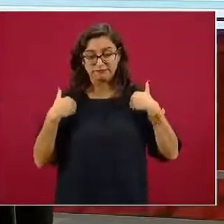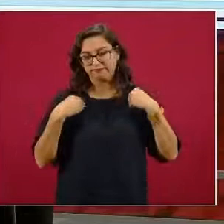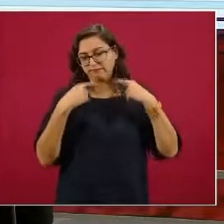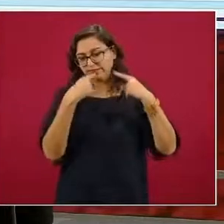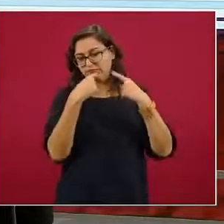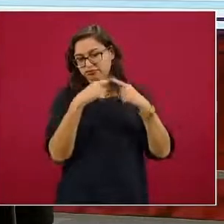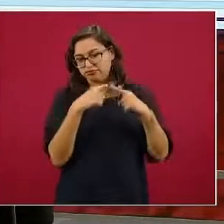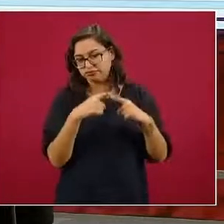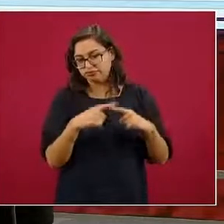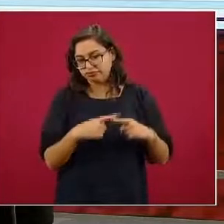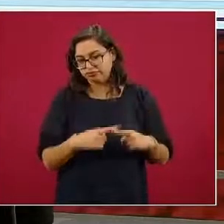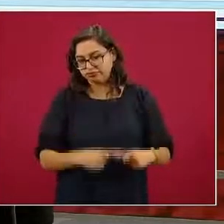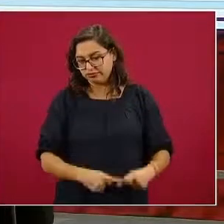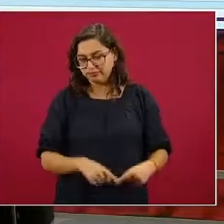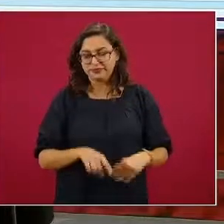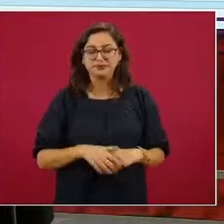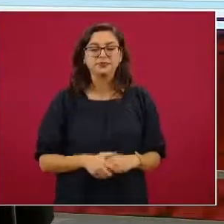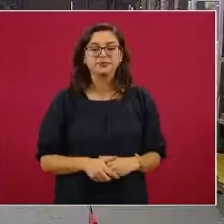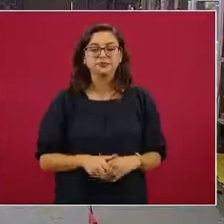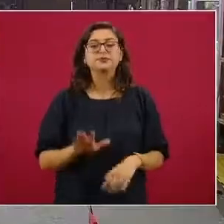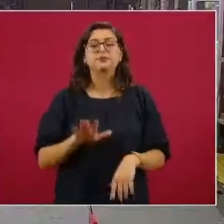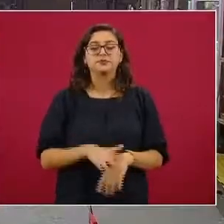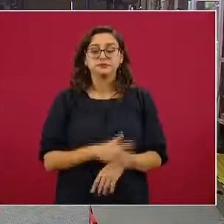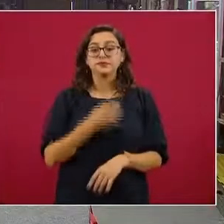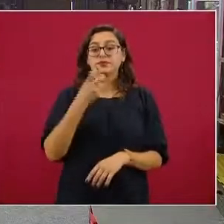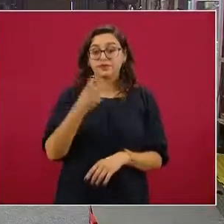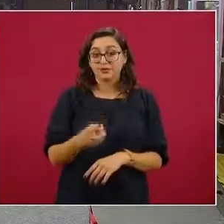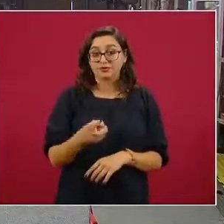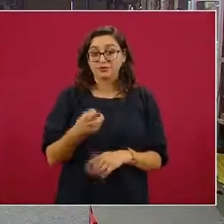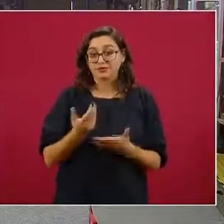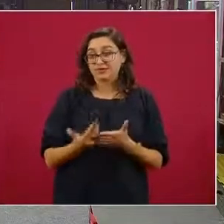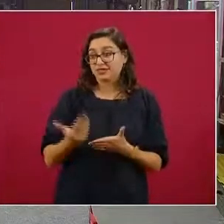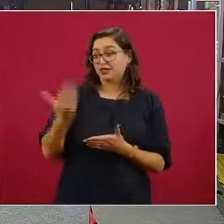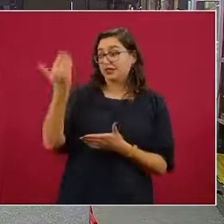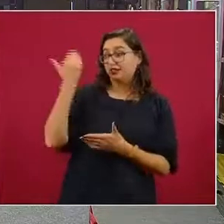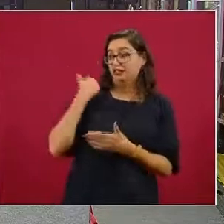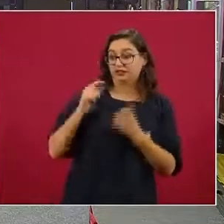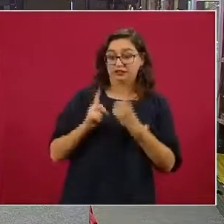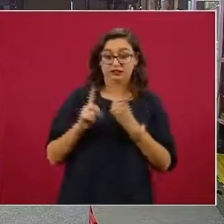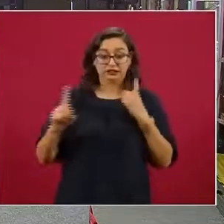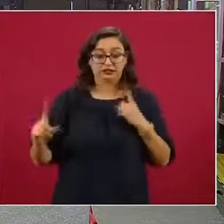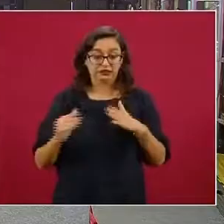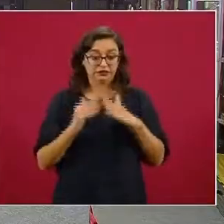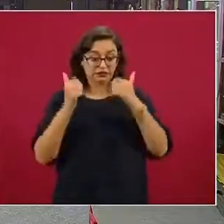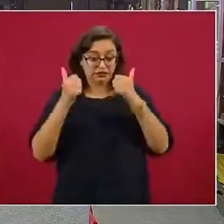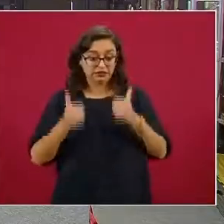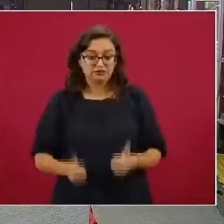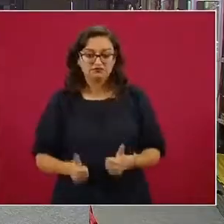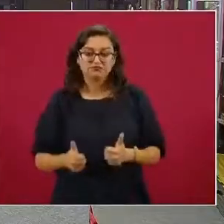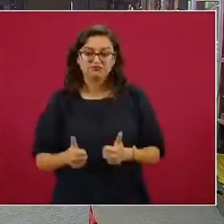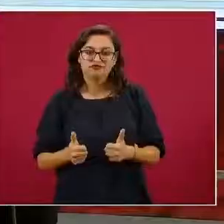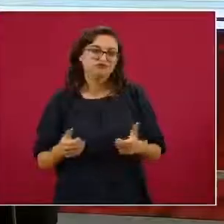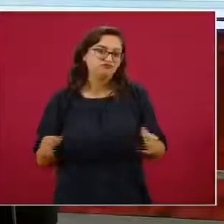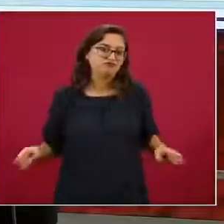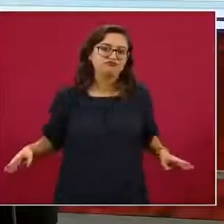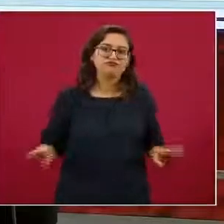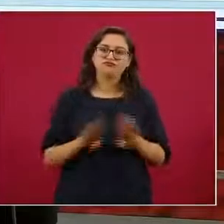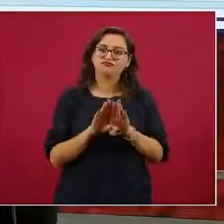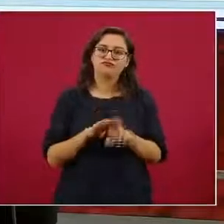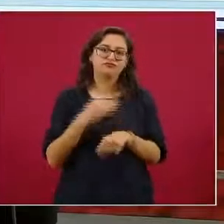etcétera. Por ello, en la Jornada Nacional de Sana Distancia, suspendimos temporalmente la actividad